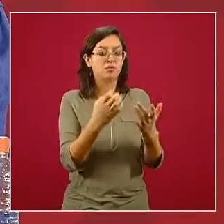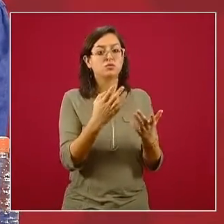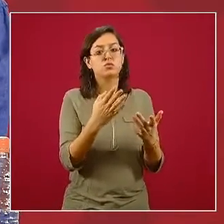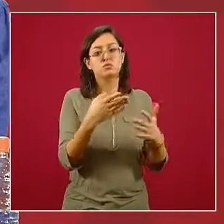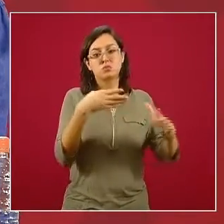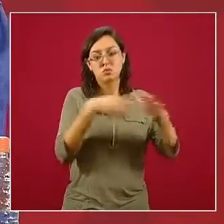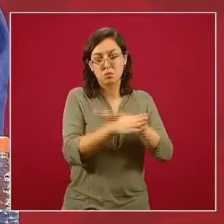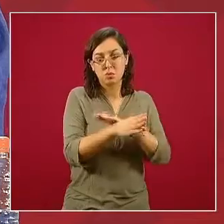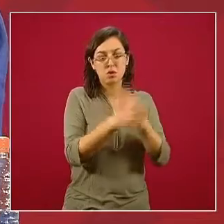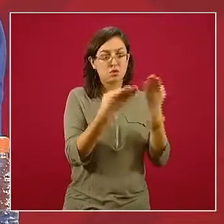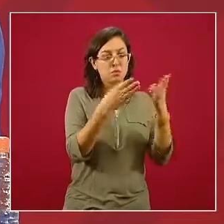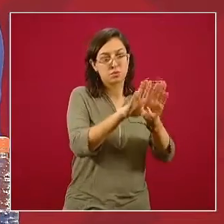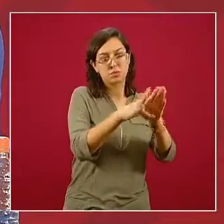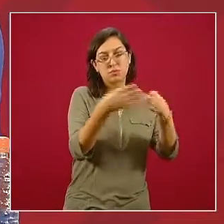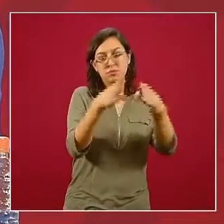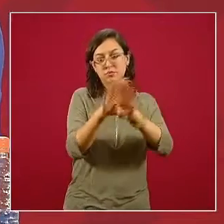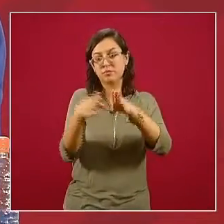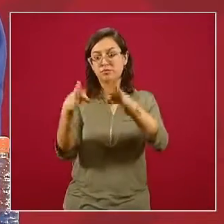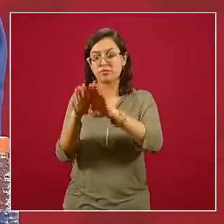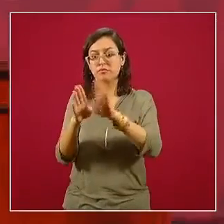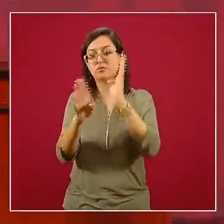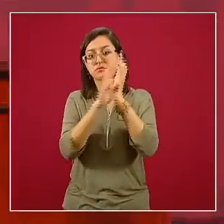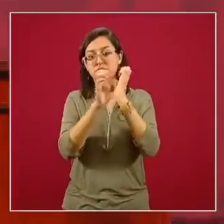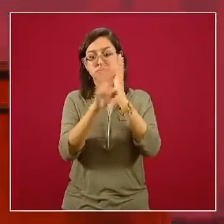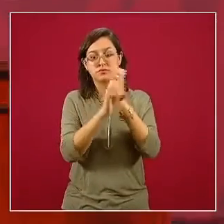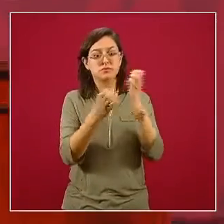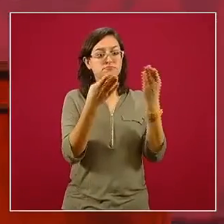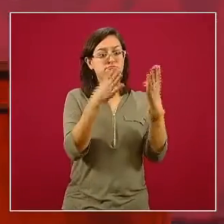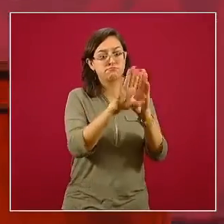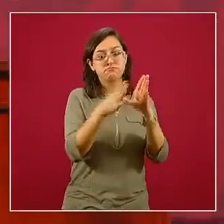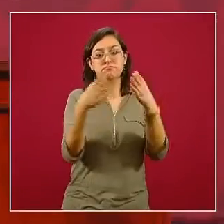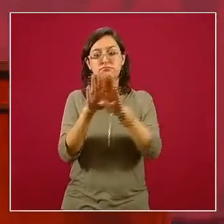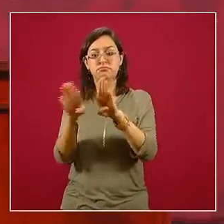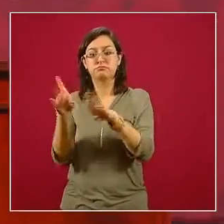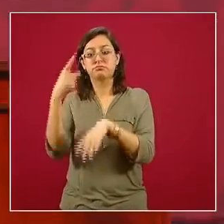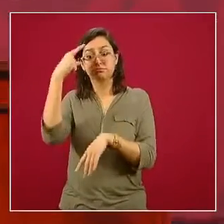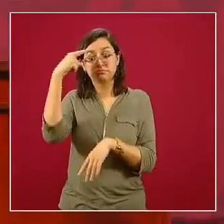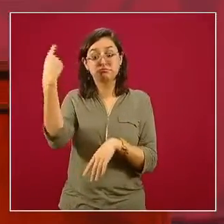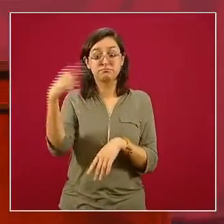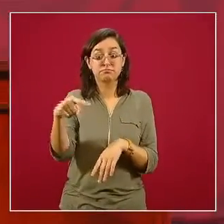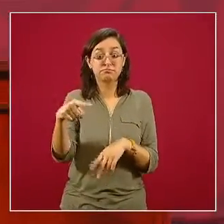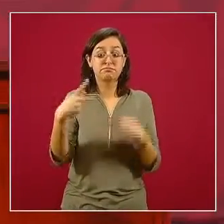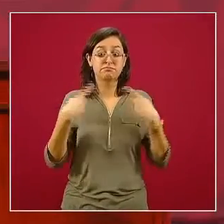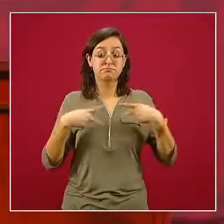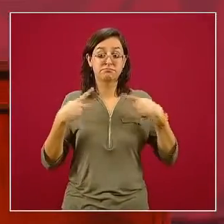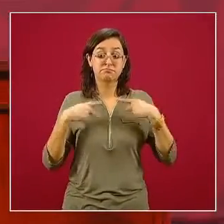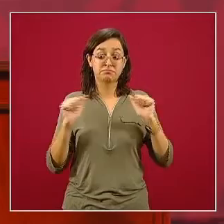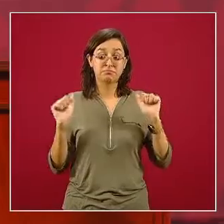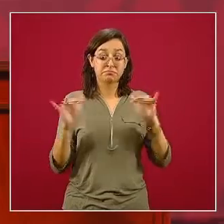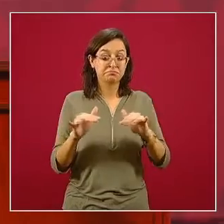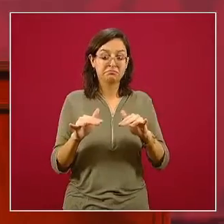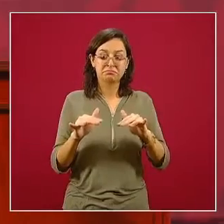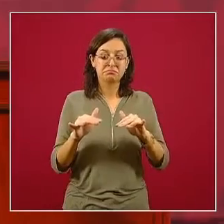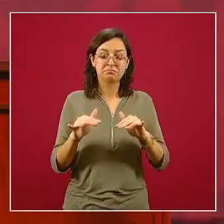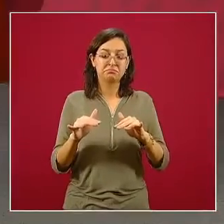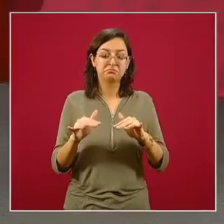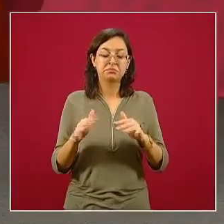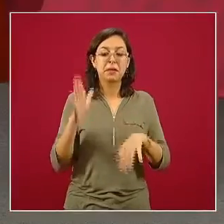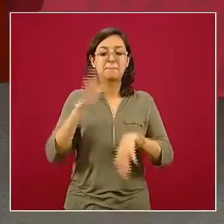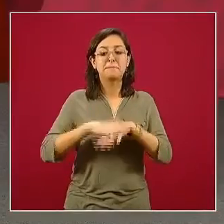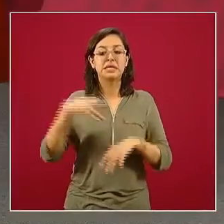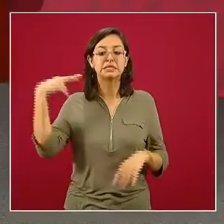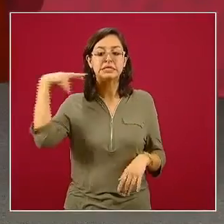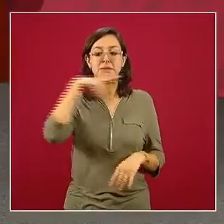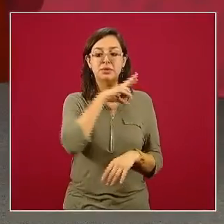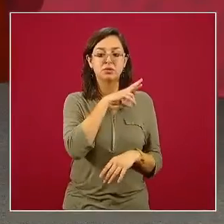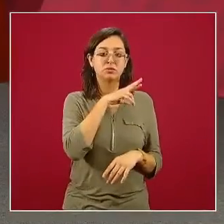metro como del Metrobús, precisamente para hacer un tránsito más expedito, una